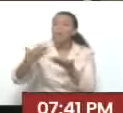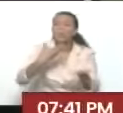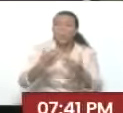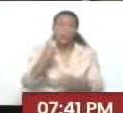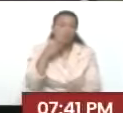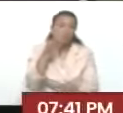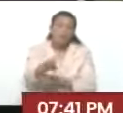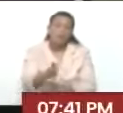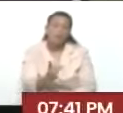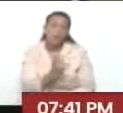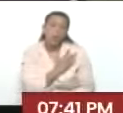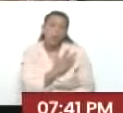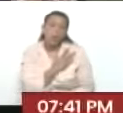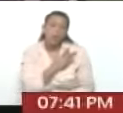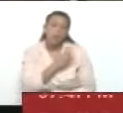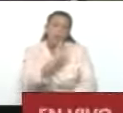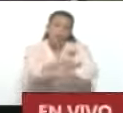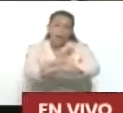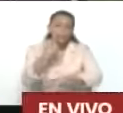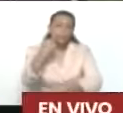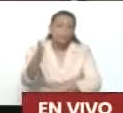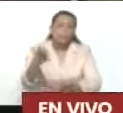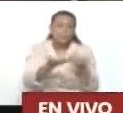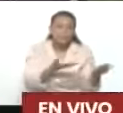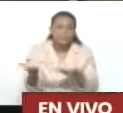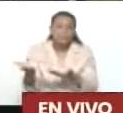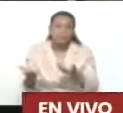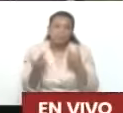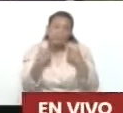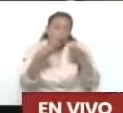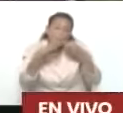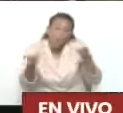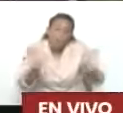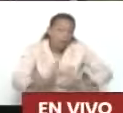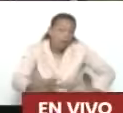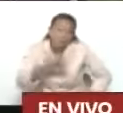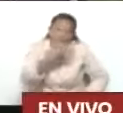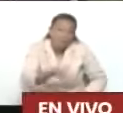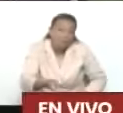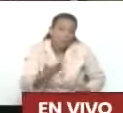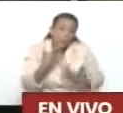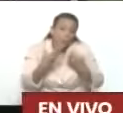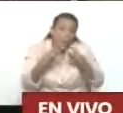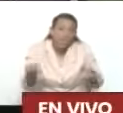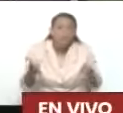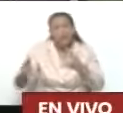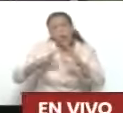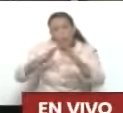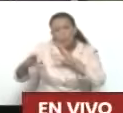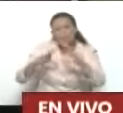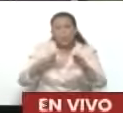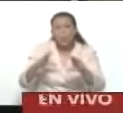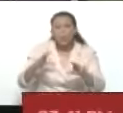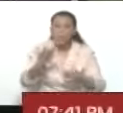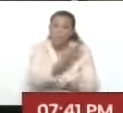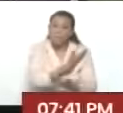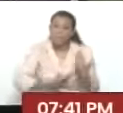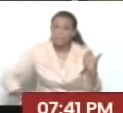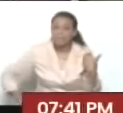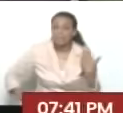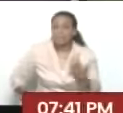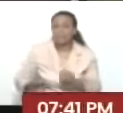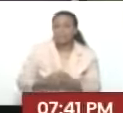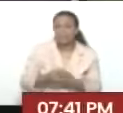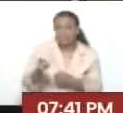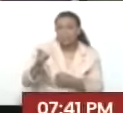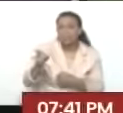que me invitó, una de las cosas, lo puedo decir públicamente, una buena parte de la conversación fue sobre el presidente Chávez,